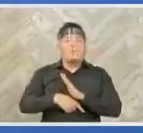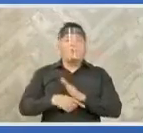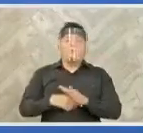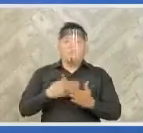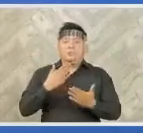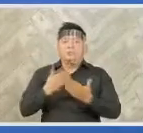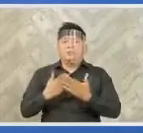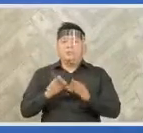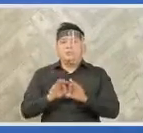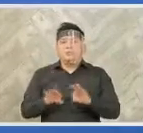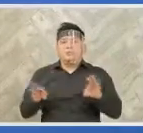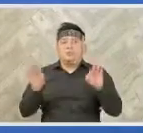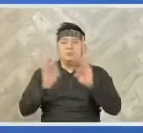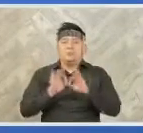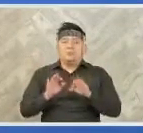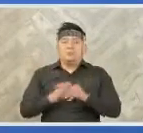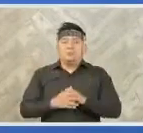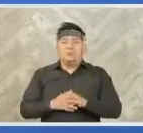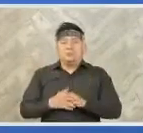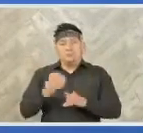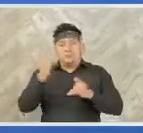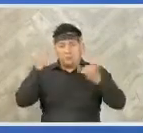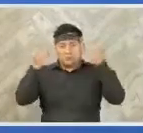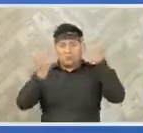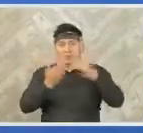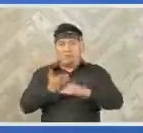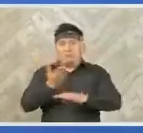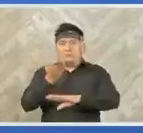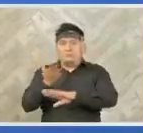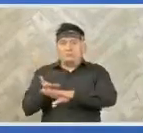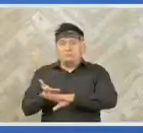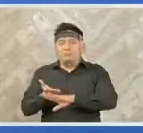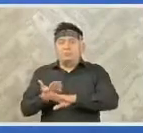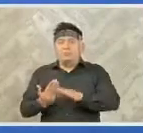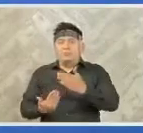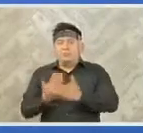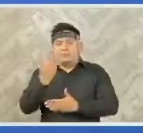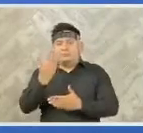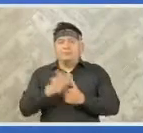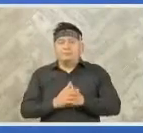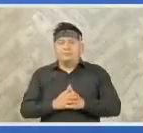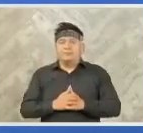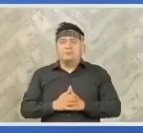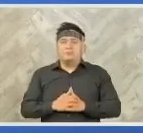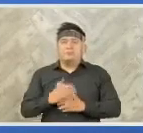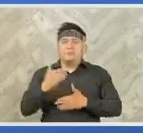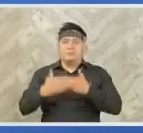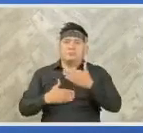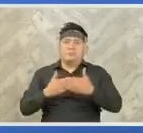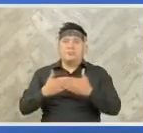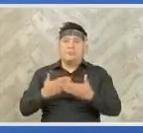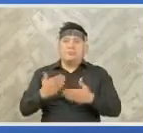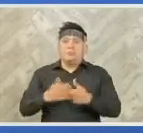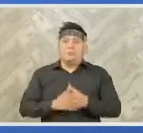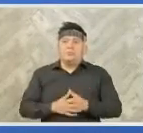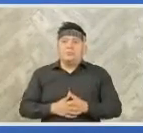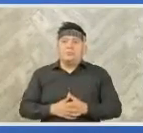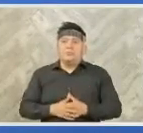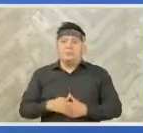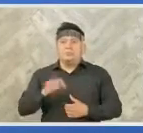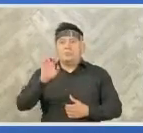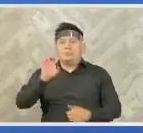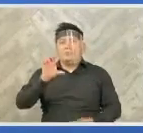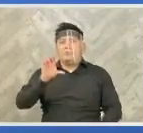cara a poder dar apuestas innovadoras y garantes de todo tipo de procesos y de derechos.